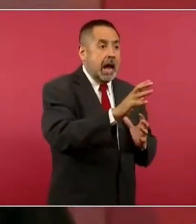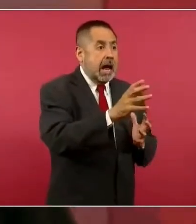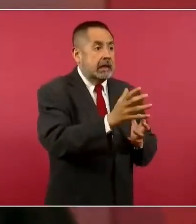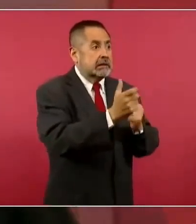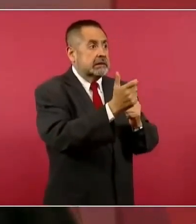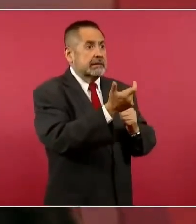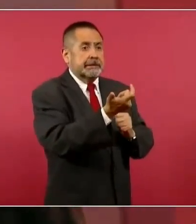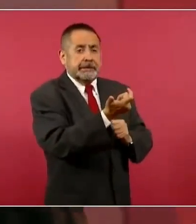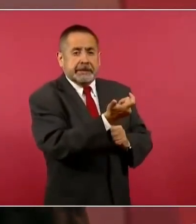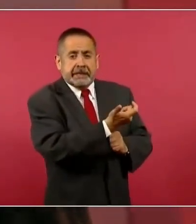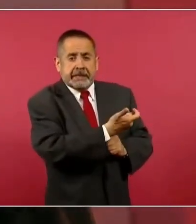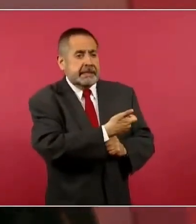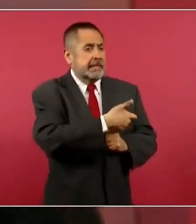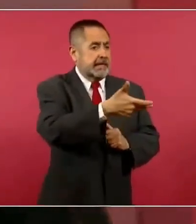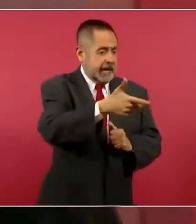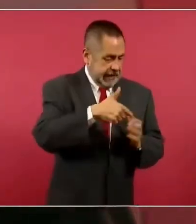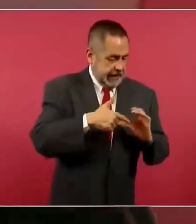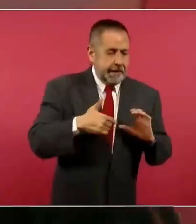las acciones,